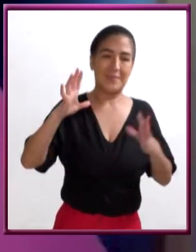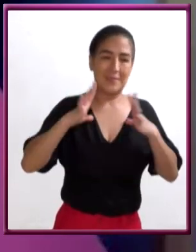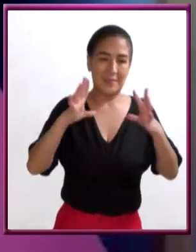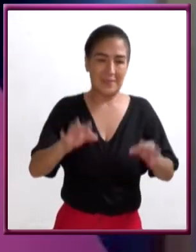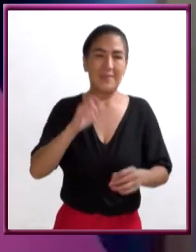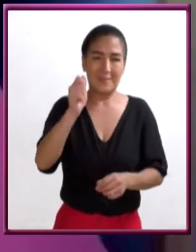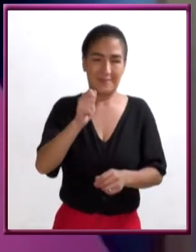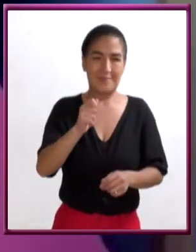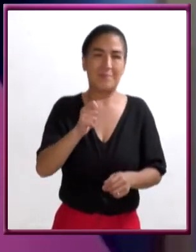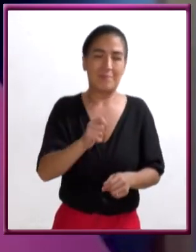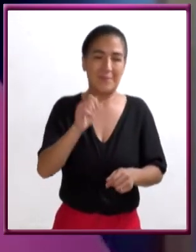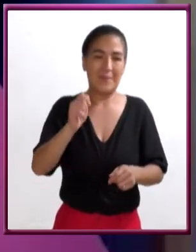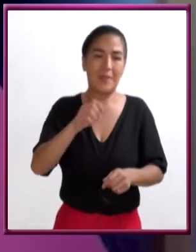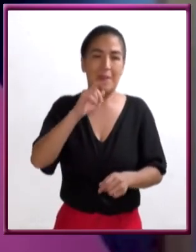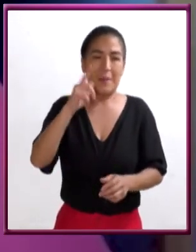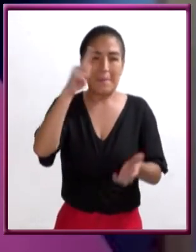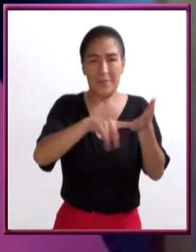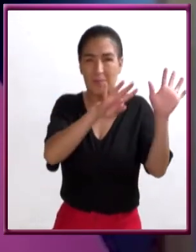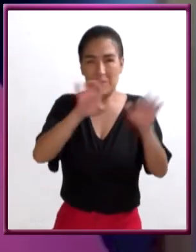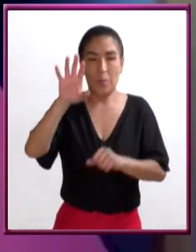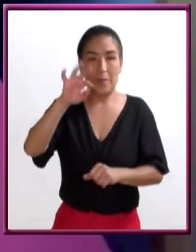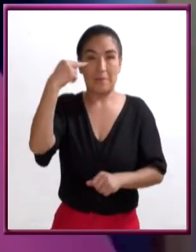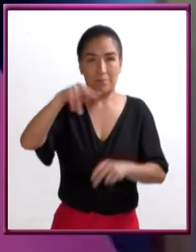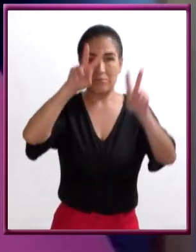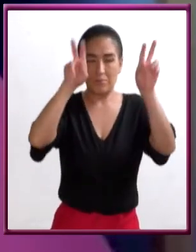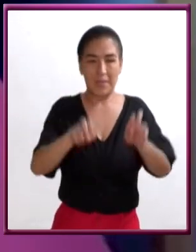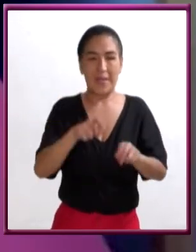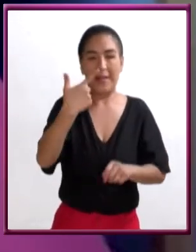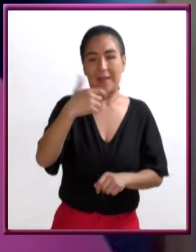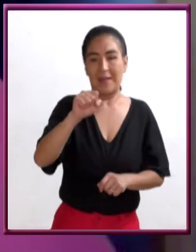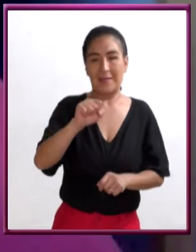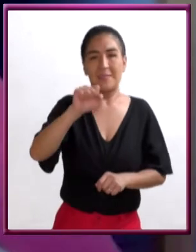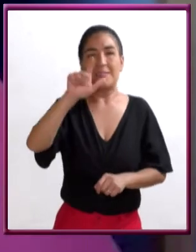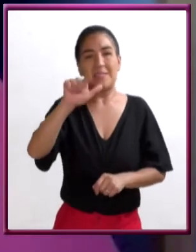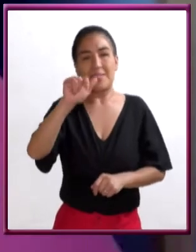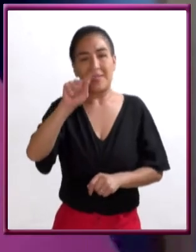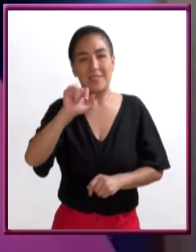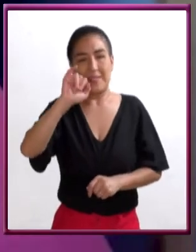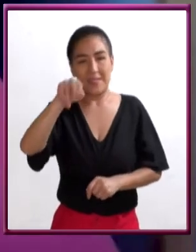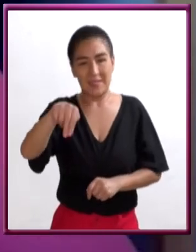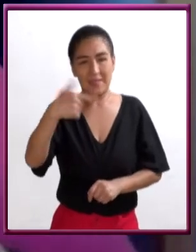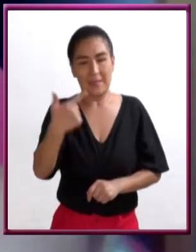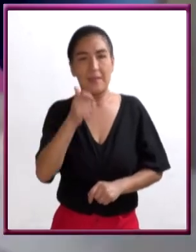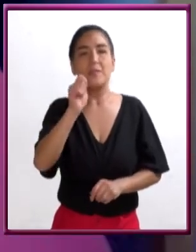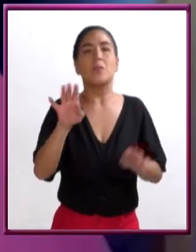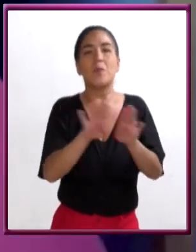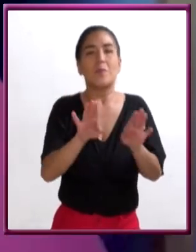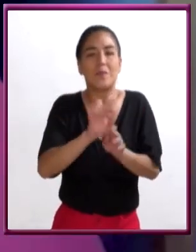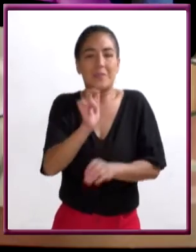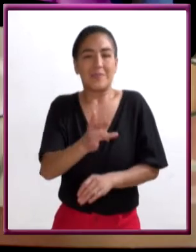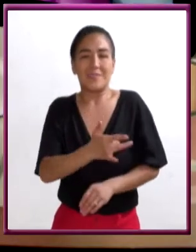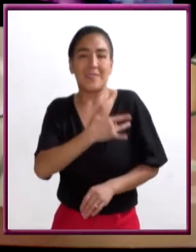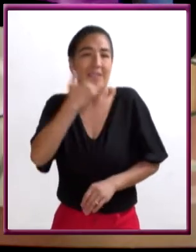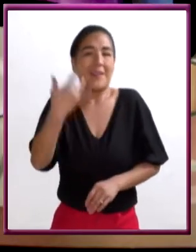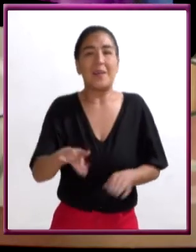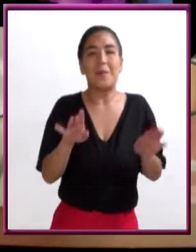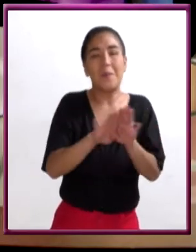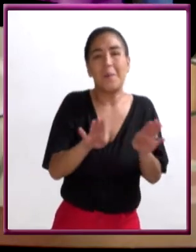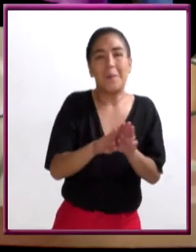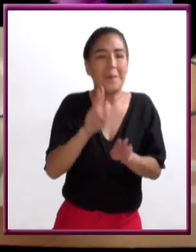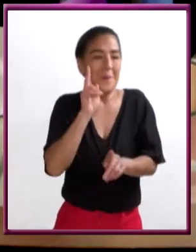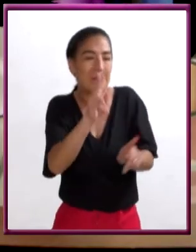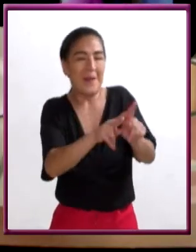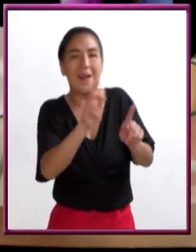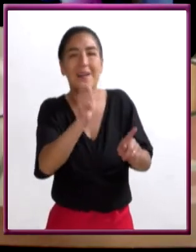años 40 que se llamó Gaslight, y empieza por la admiración hacia alguien que se fija